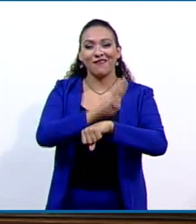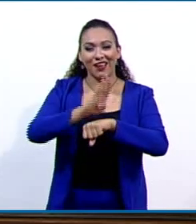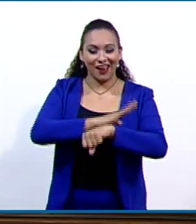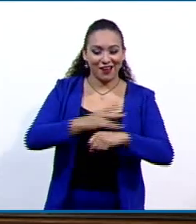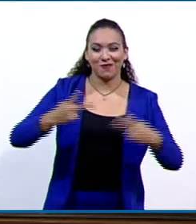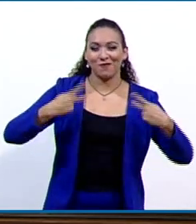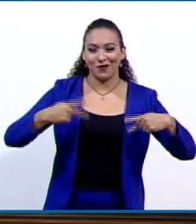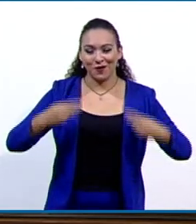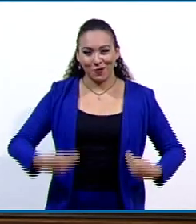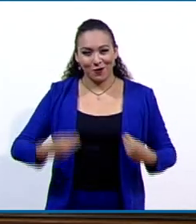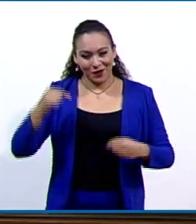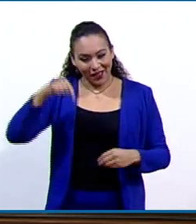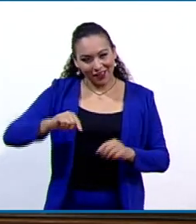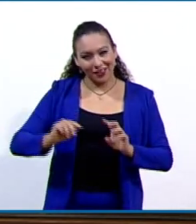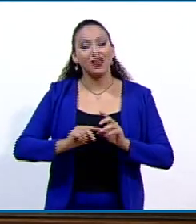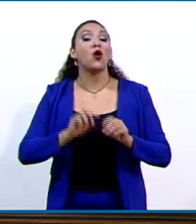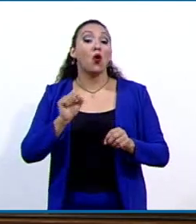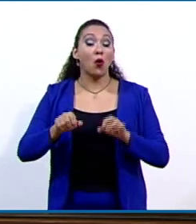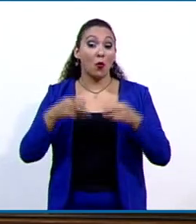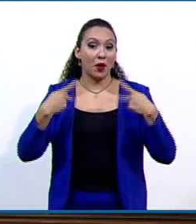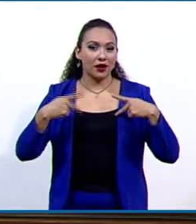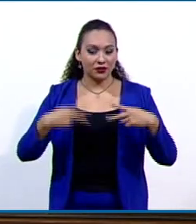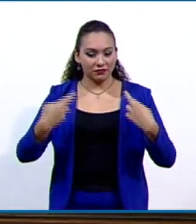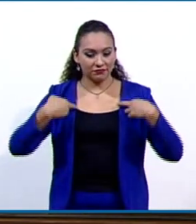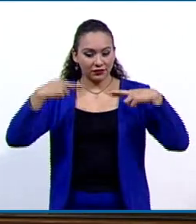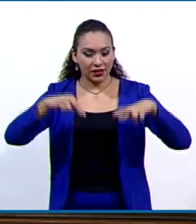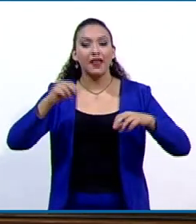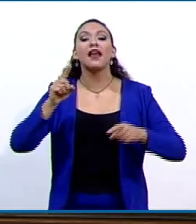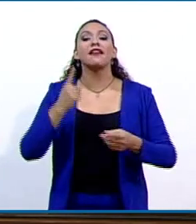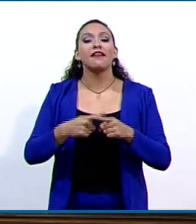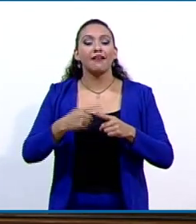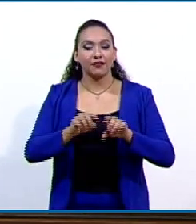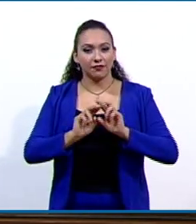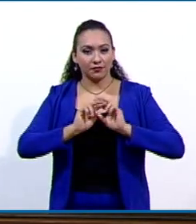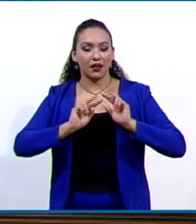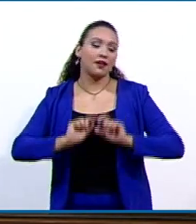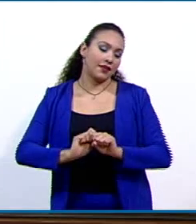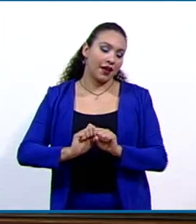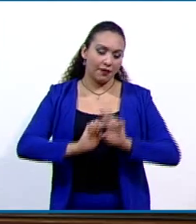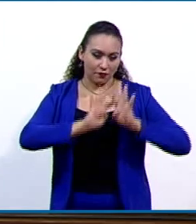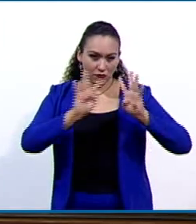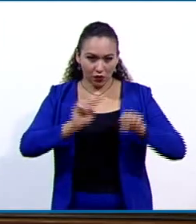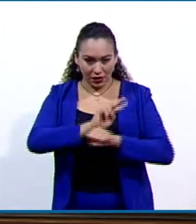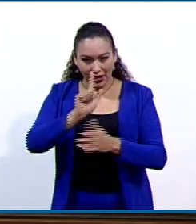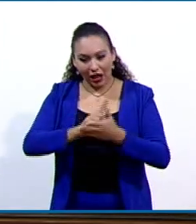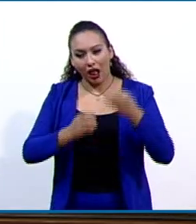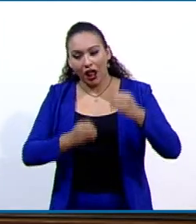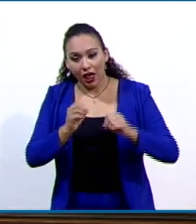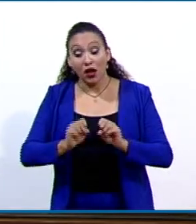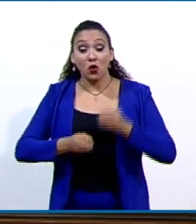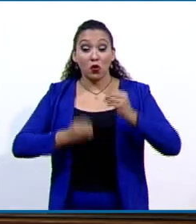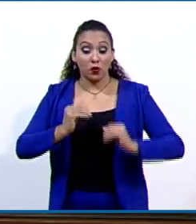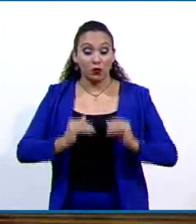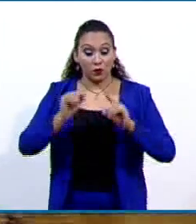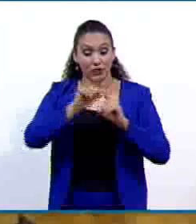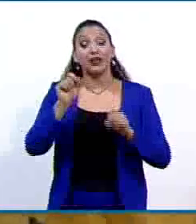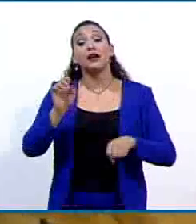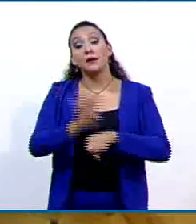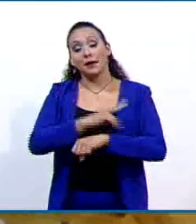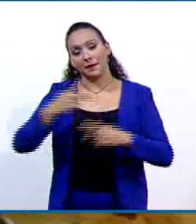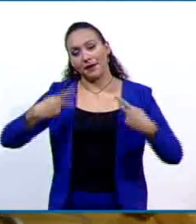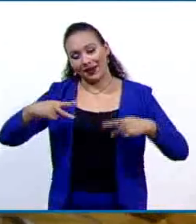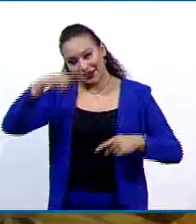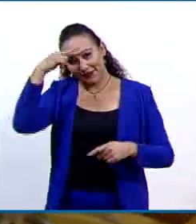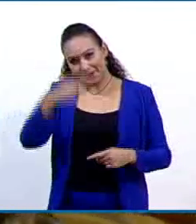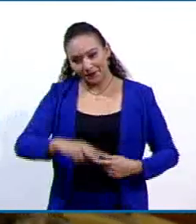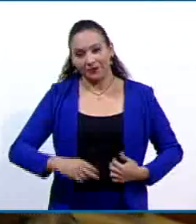Poder Judicial de la Federación, en beneficio de nuestro país, en beneficio de México.